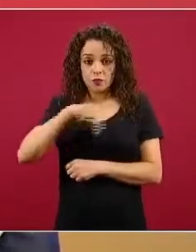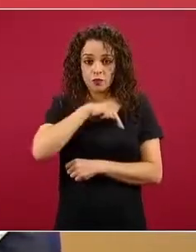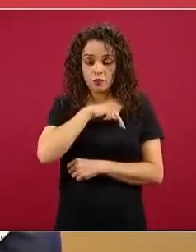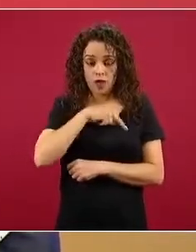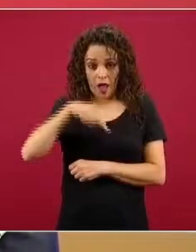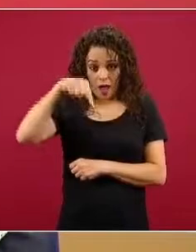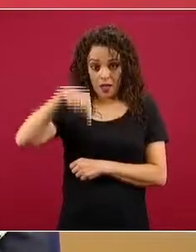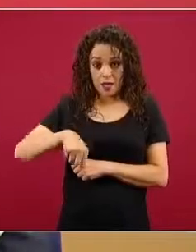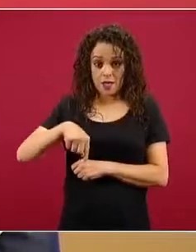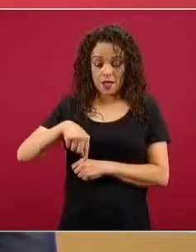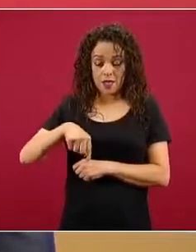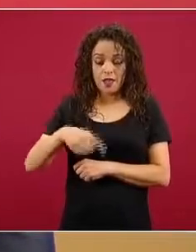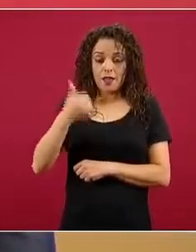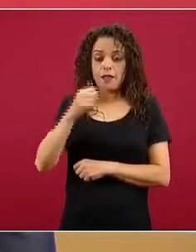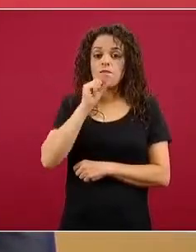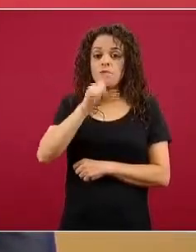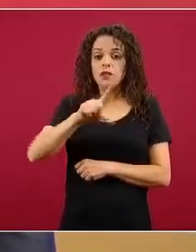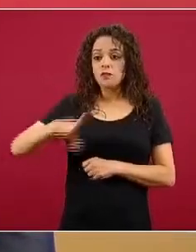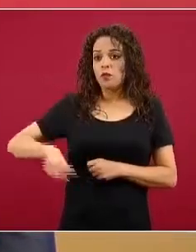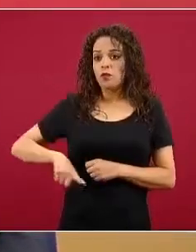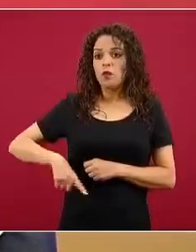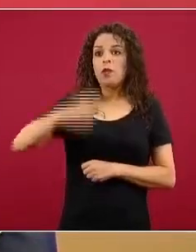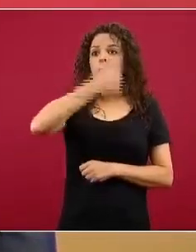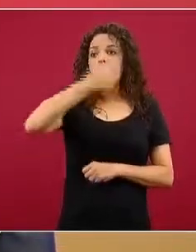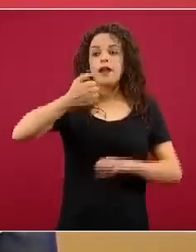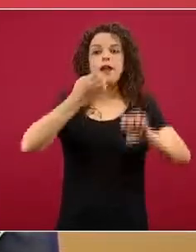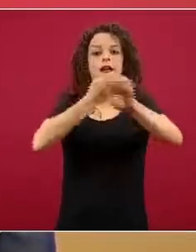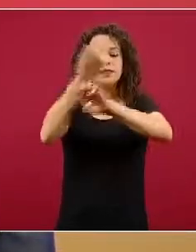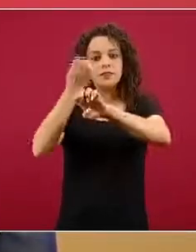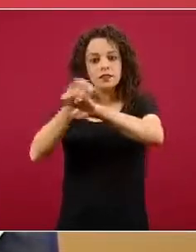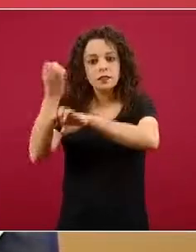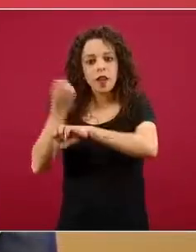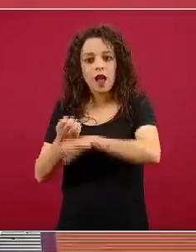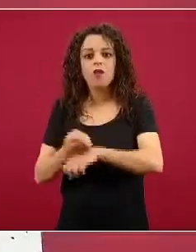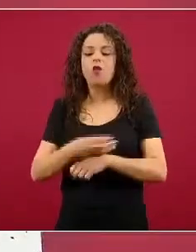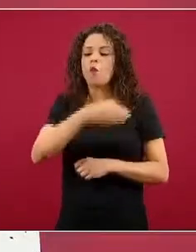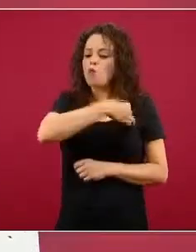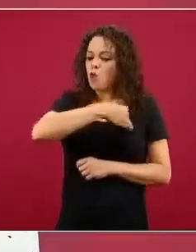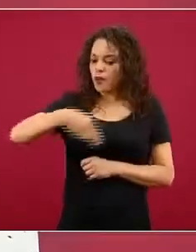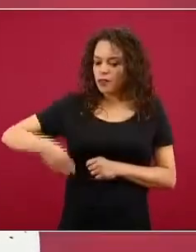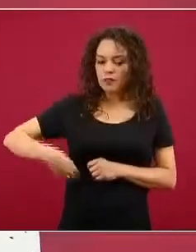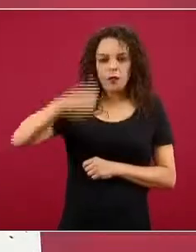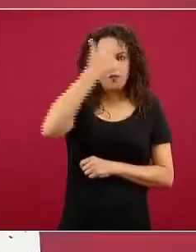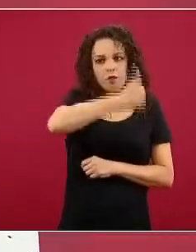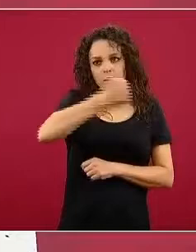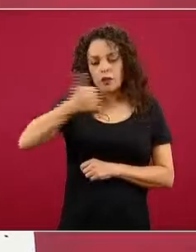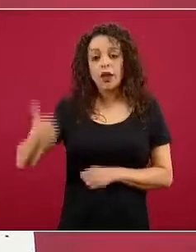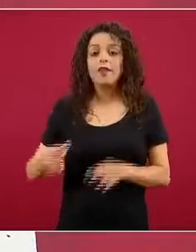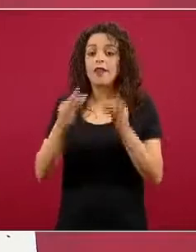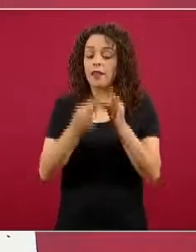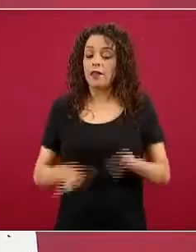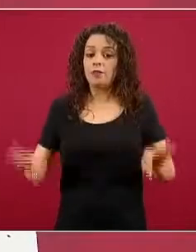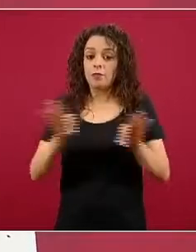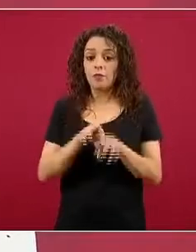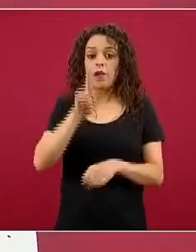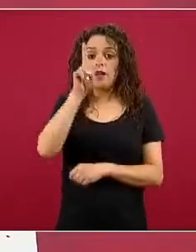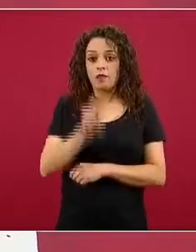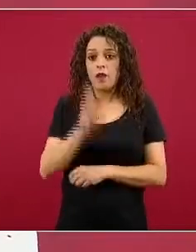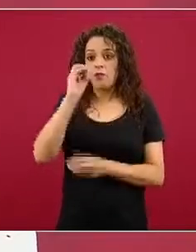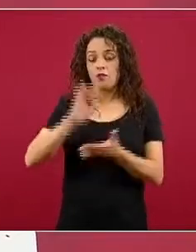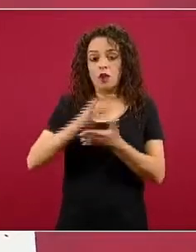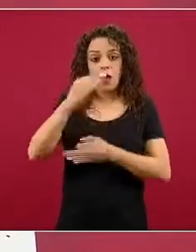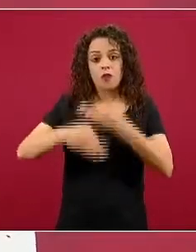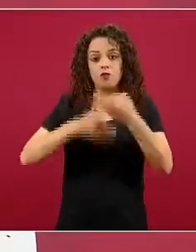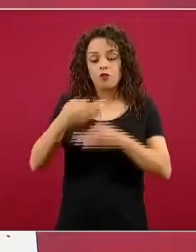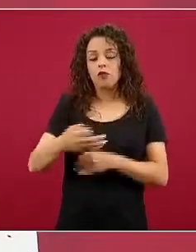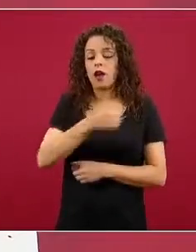aquí, pero también sus gobiernos estatales, sus gobiernos municipales, importantísimo, y muchas gracias a todas las alcaldesas